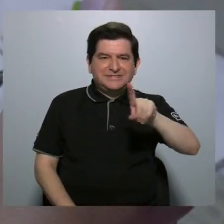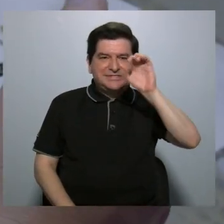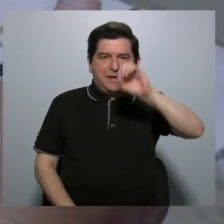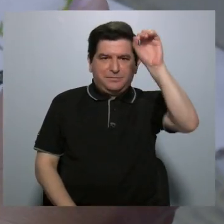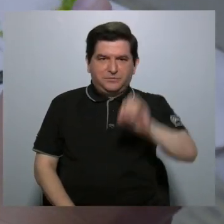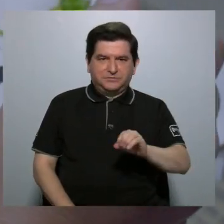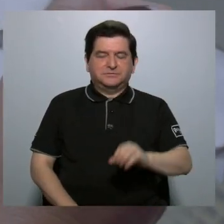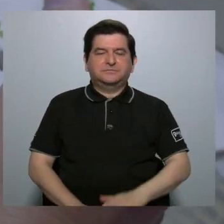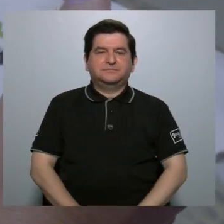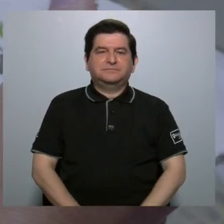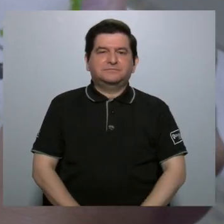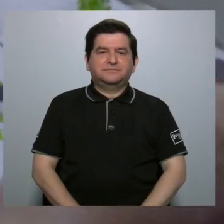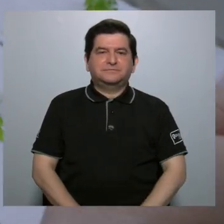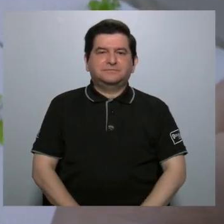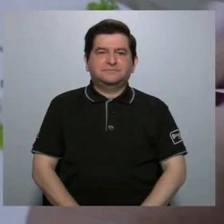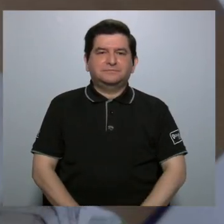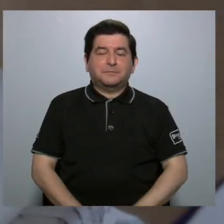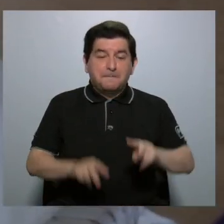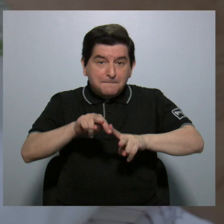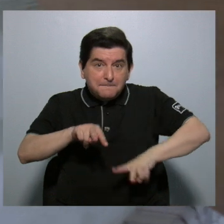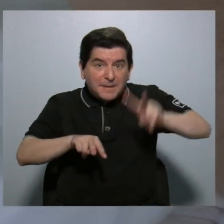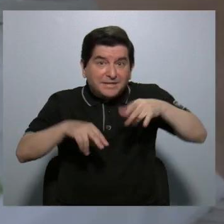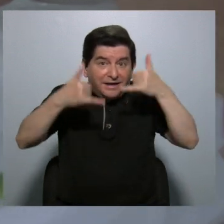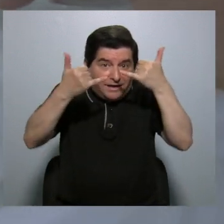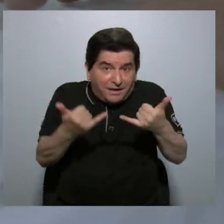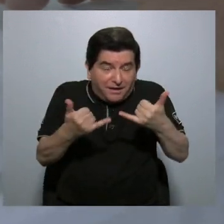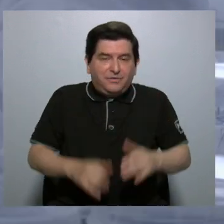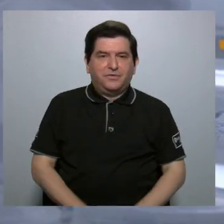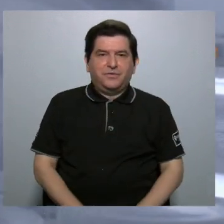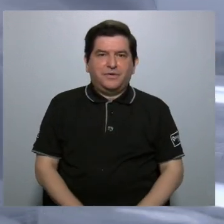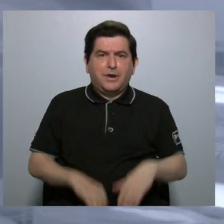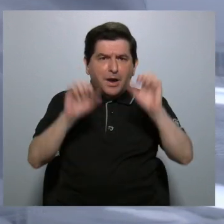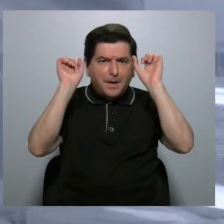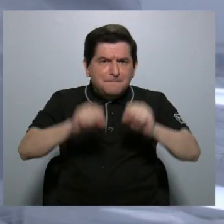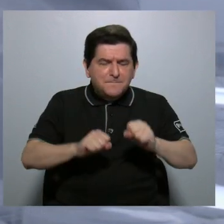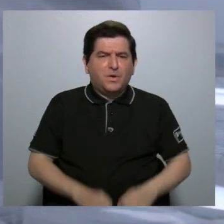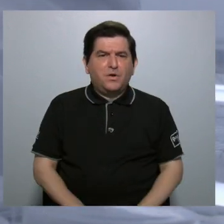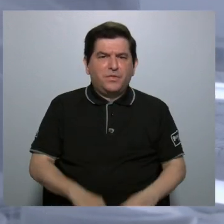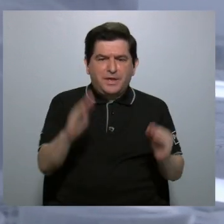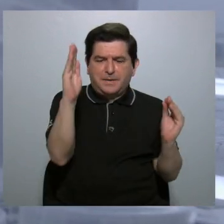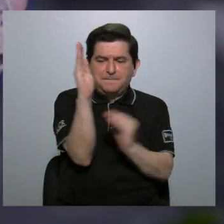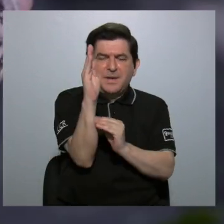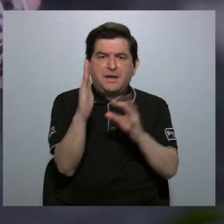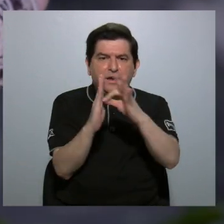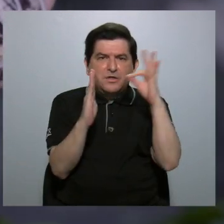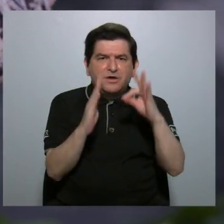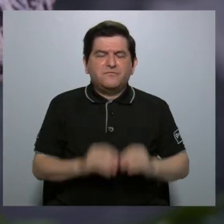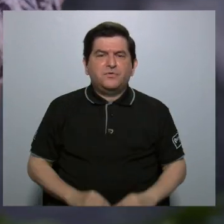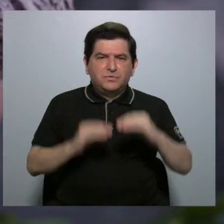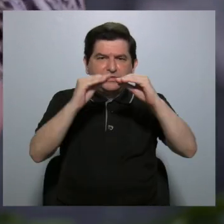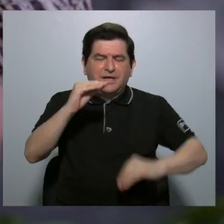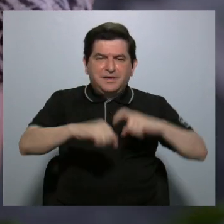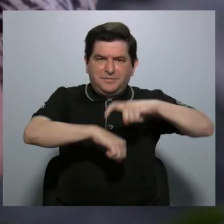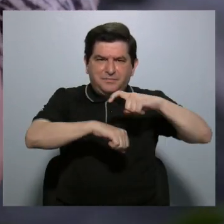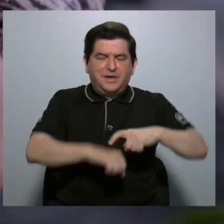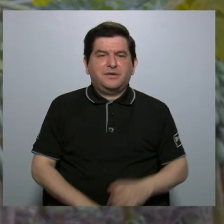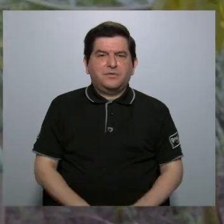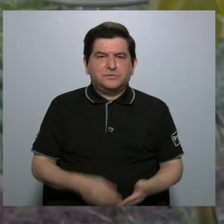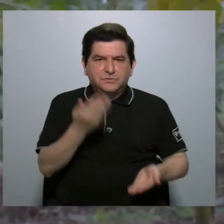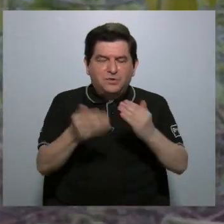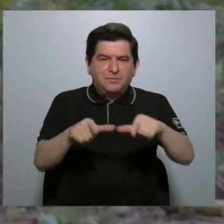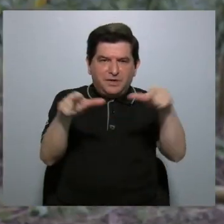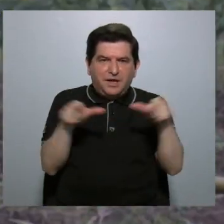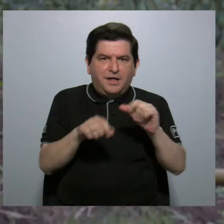100% hermafrodita. Las ventajas que estamos viendo en estos momentos es que estamos logrando pegues de fruta más bajos que los lotes